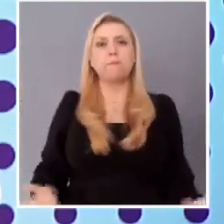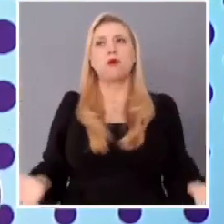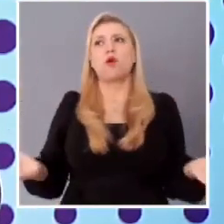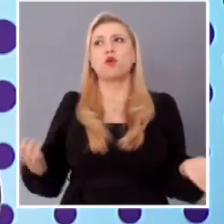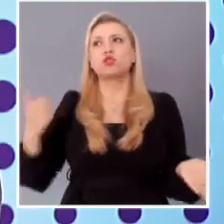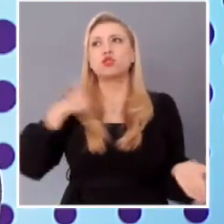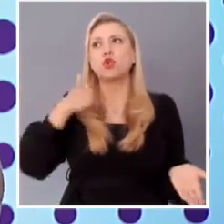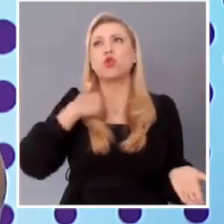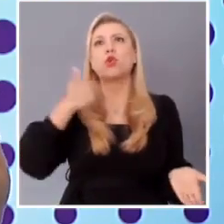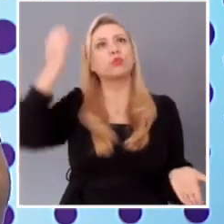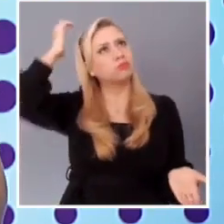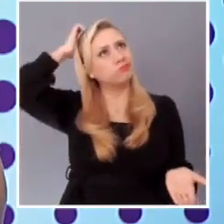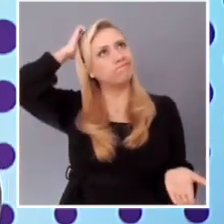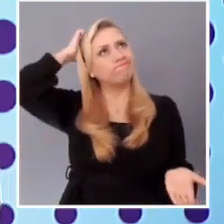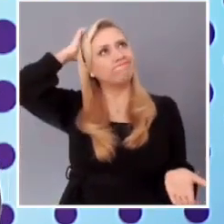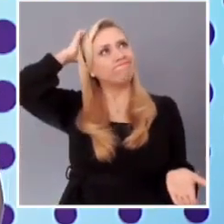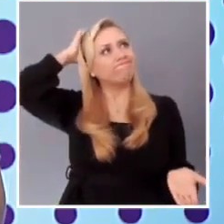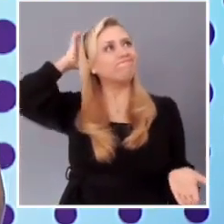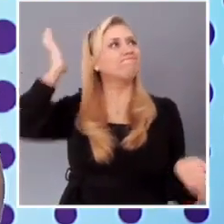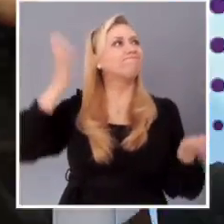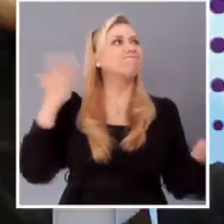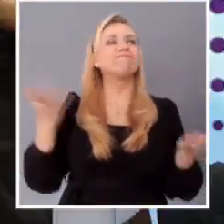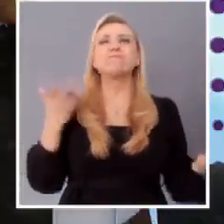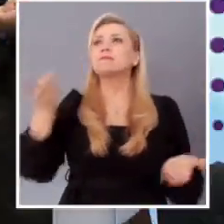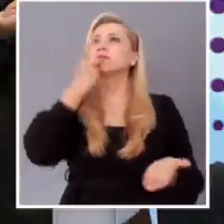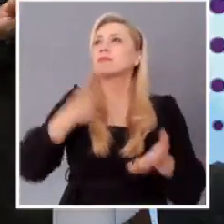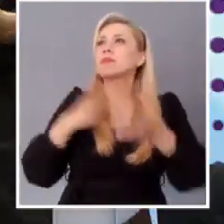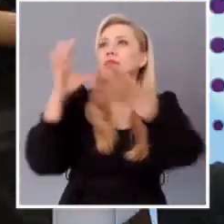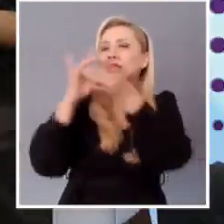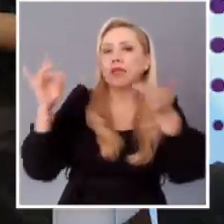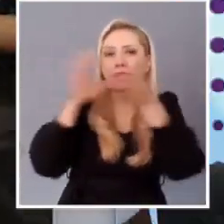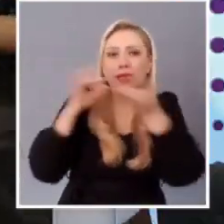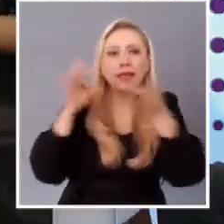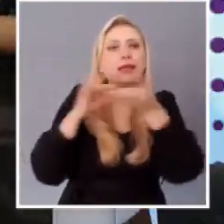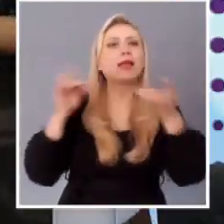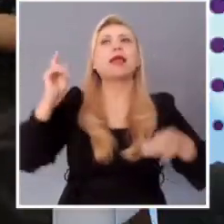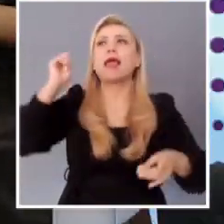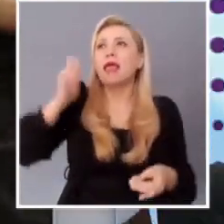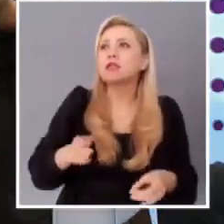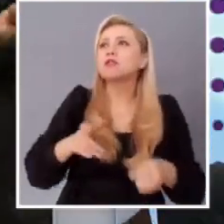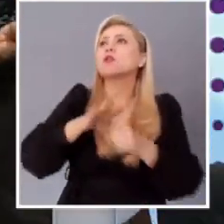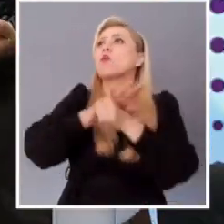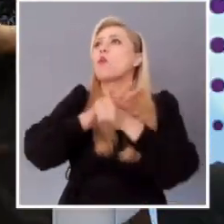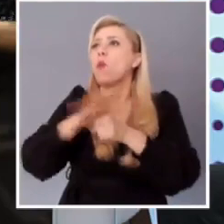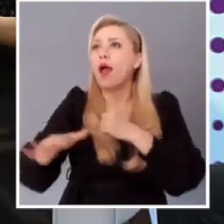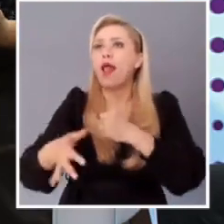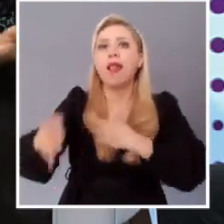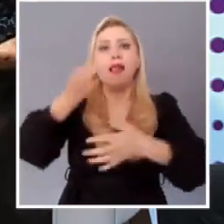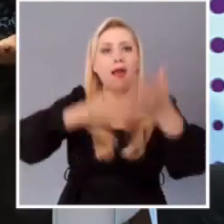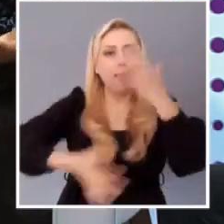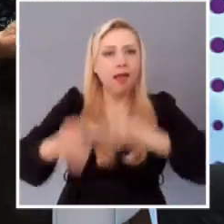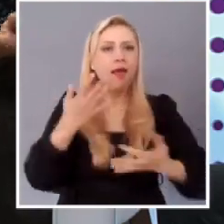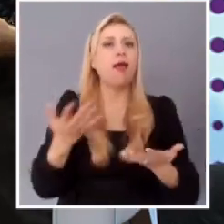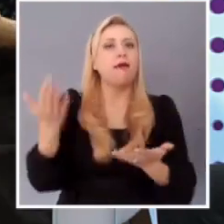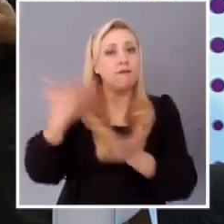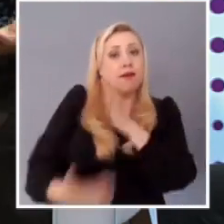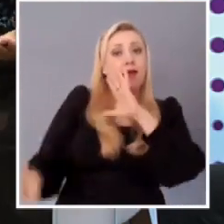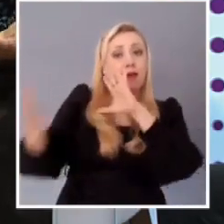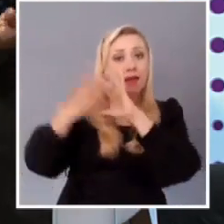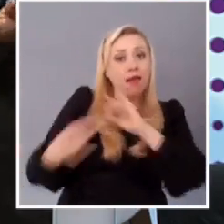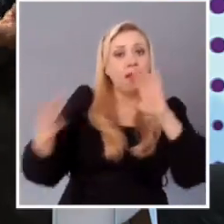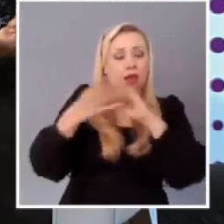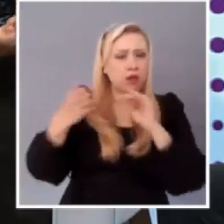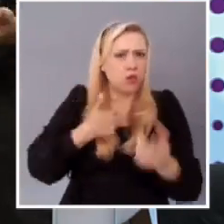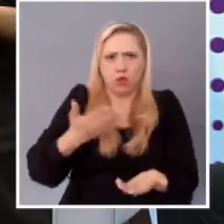informadas, incluso sobre los tratamientos y las alternativas que pueden tener. Y creo que es muy importante brindar alternativas a las